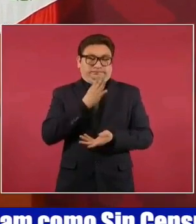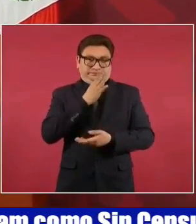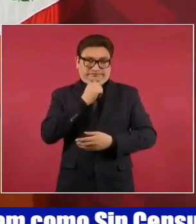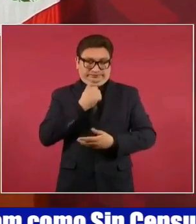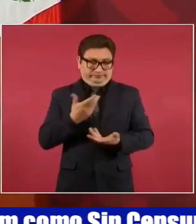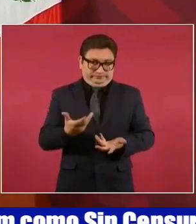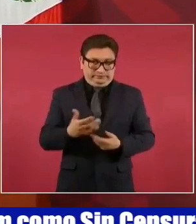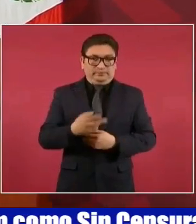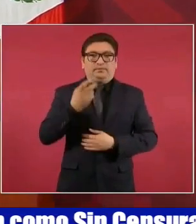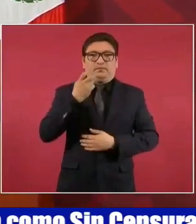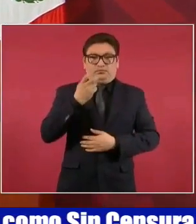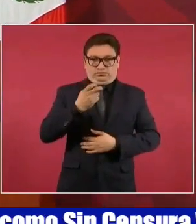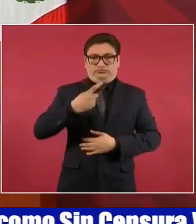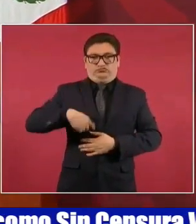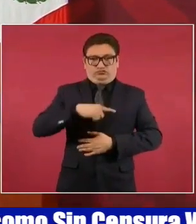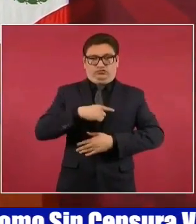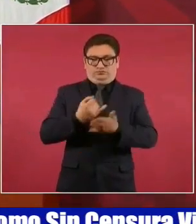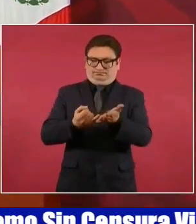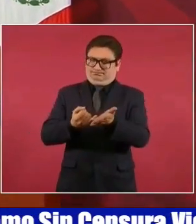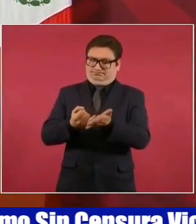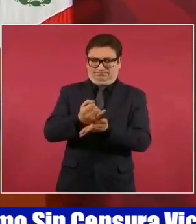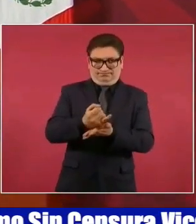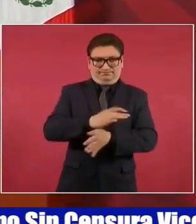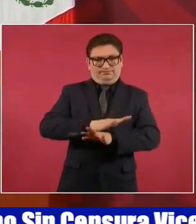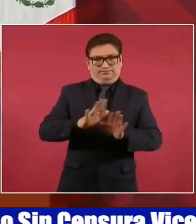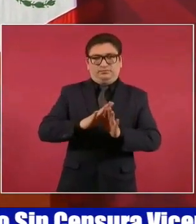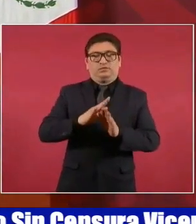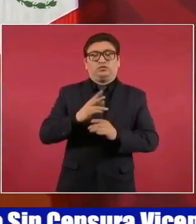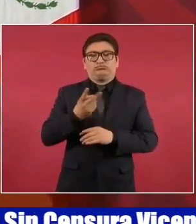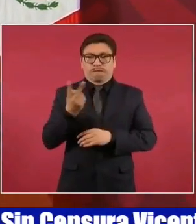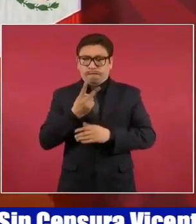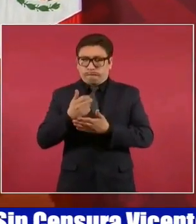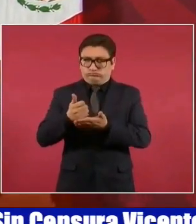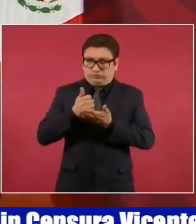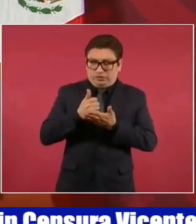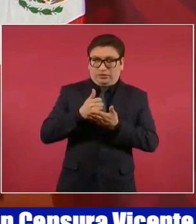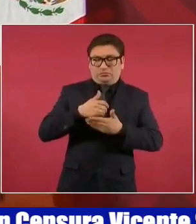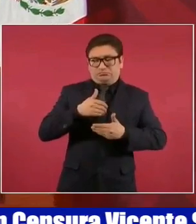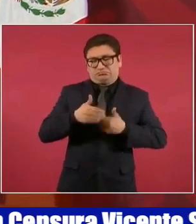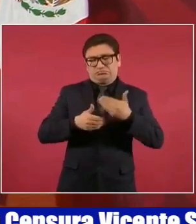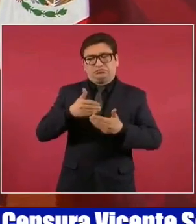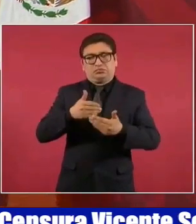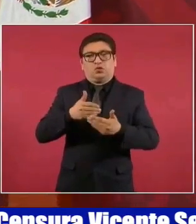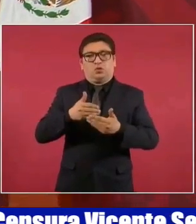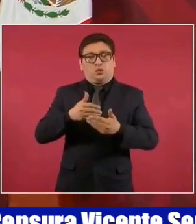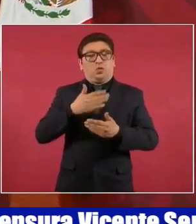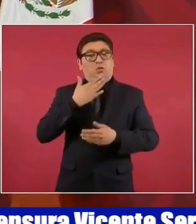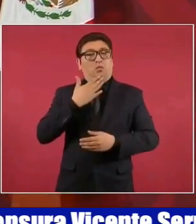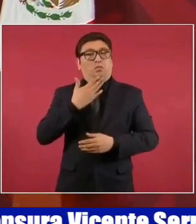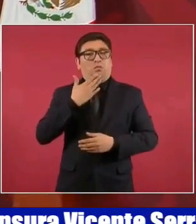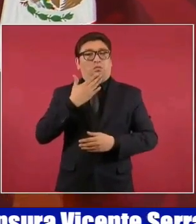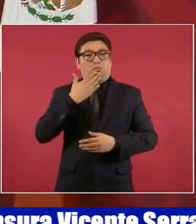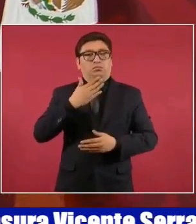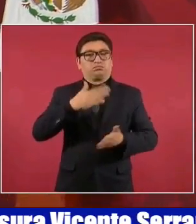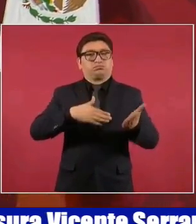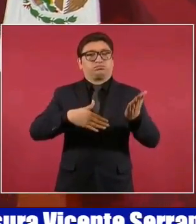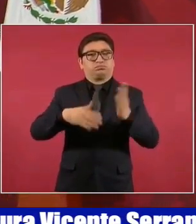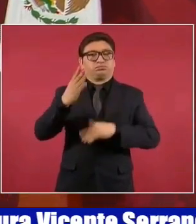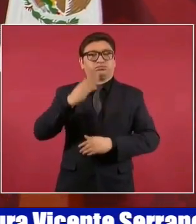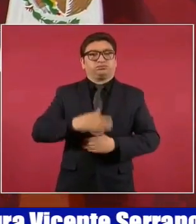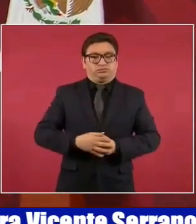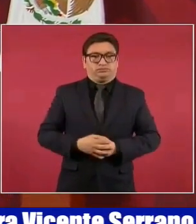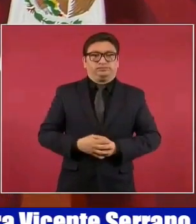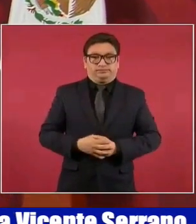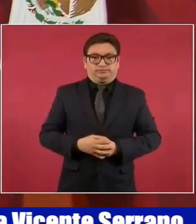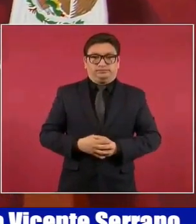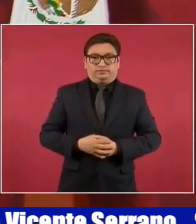chillidos y maromas desde la oposición, que ahora salen a defender al INE, no lo vayan a desaparecer,